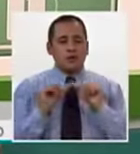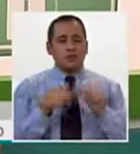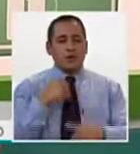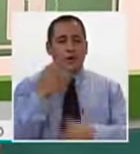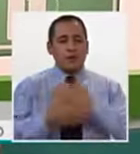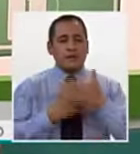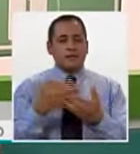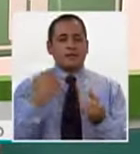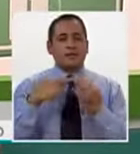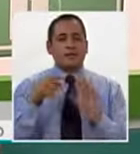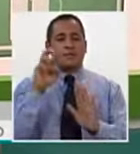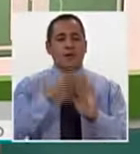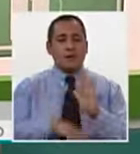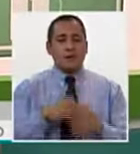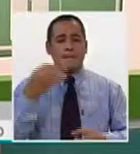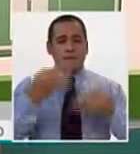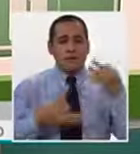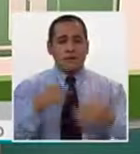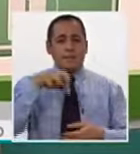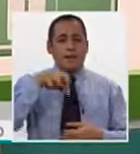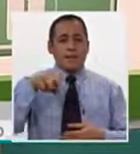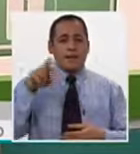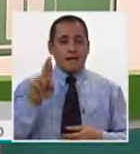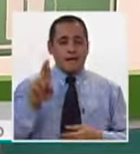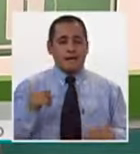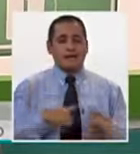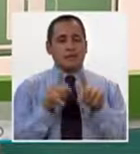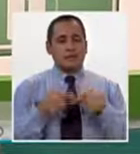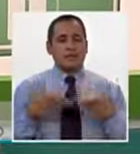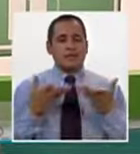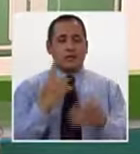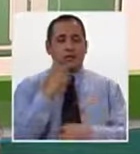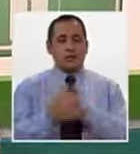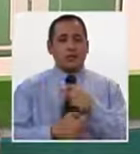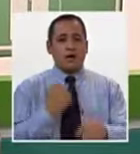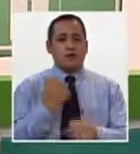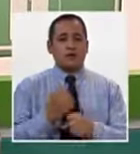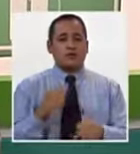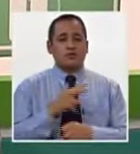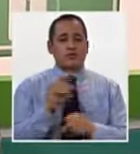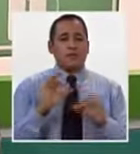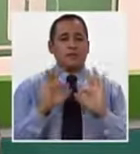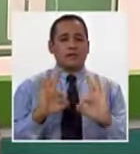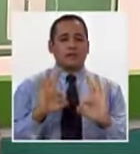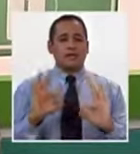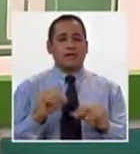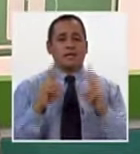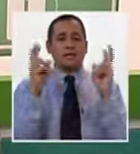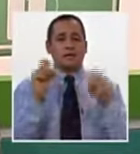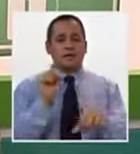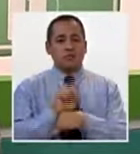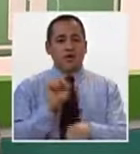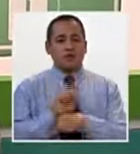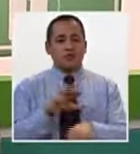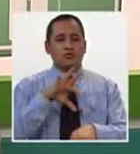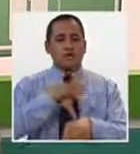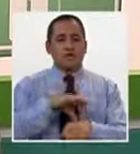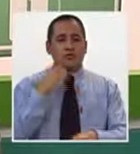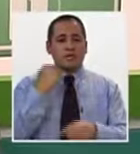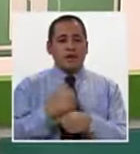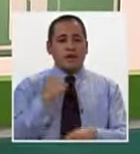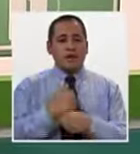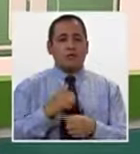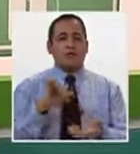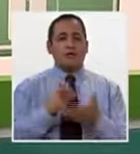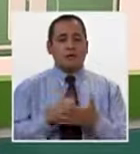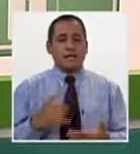construyendo los programas presupuestales por resultados, que ya se han dado para este año específicamente en educación, en salud, en